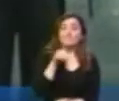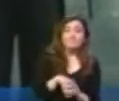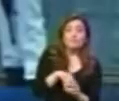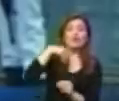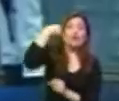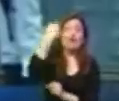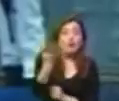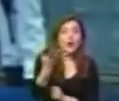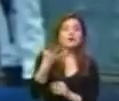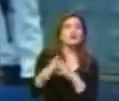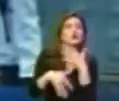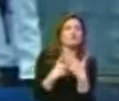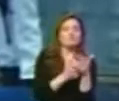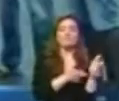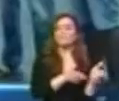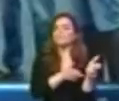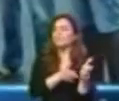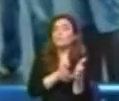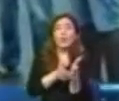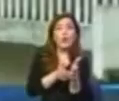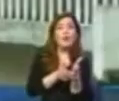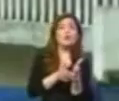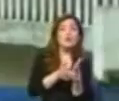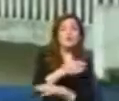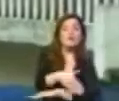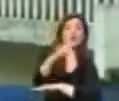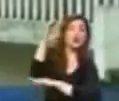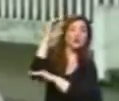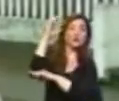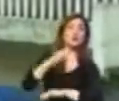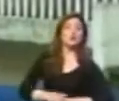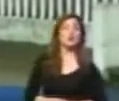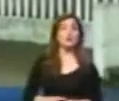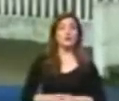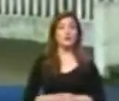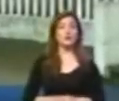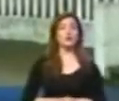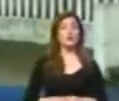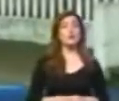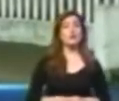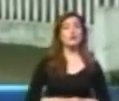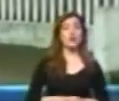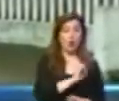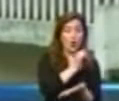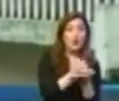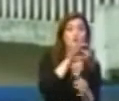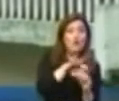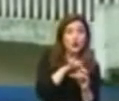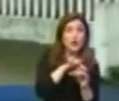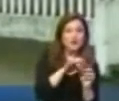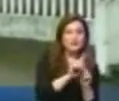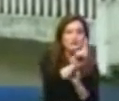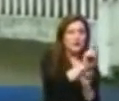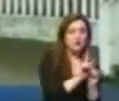recintos electorales existentes en este cantón fronterizo. En los alrededores, a 200 metros de las juntas receptoras del voto, se